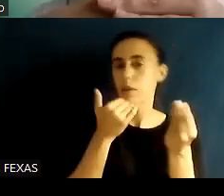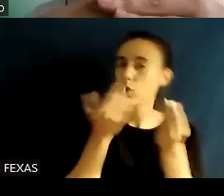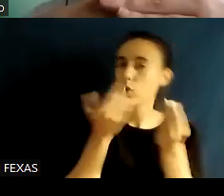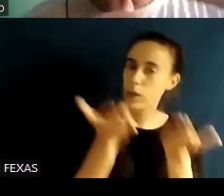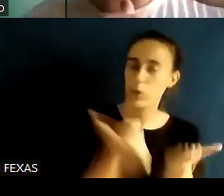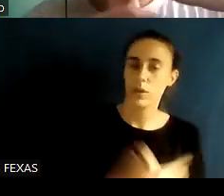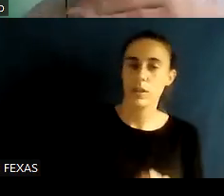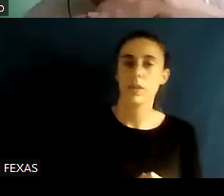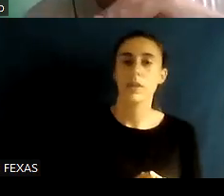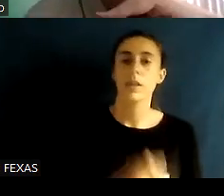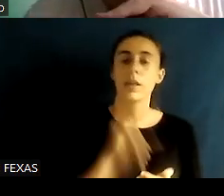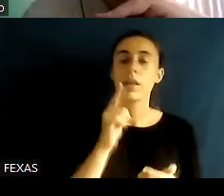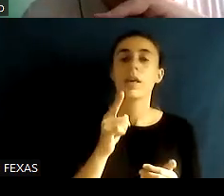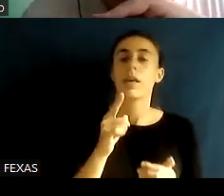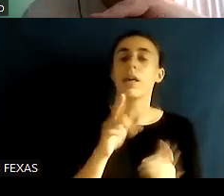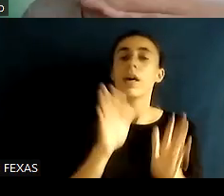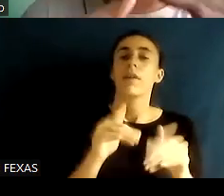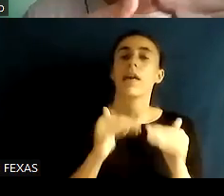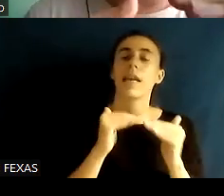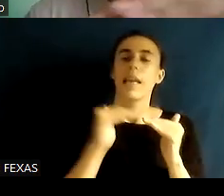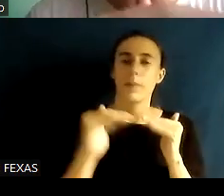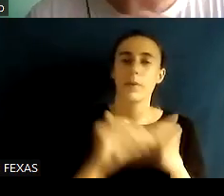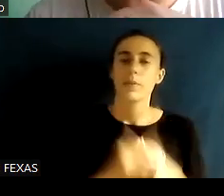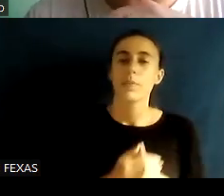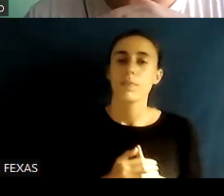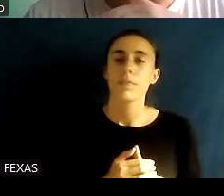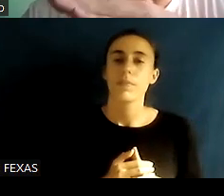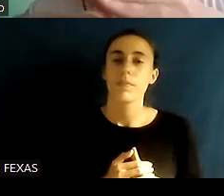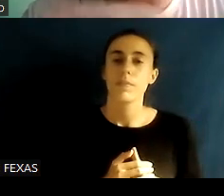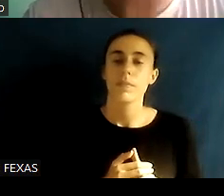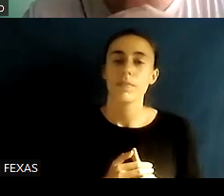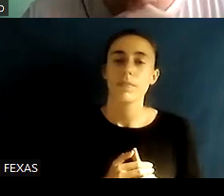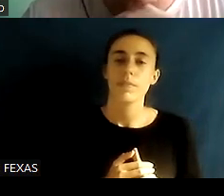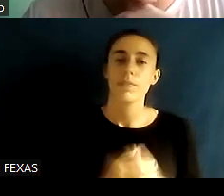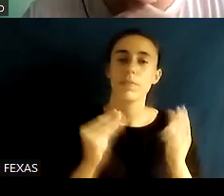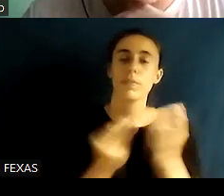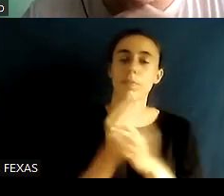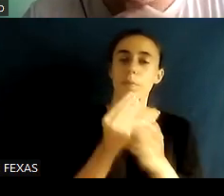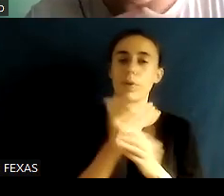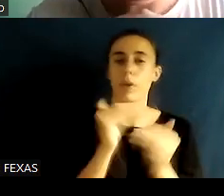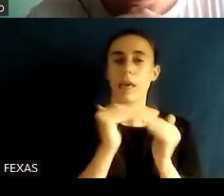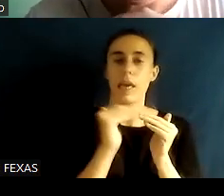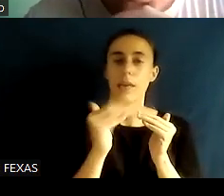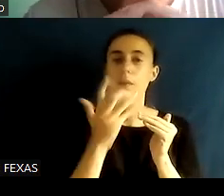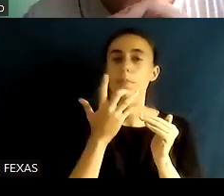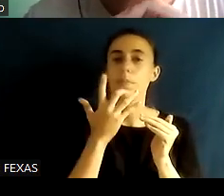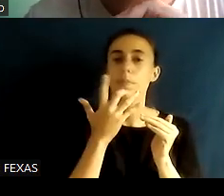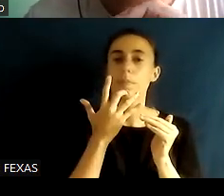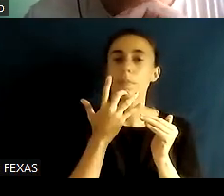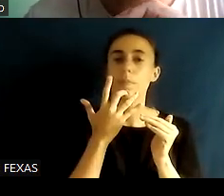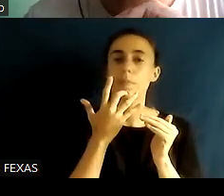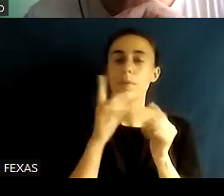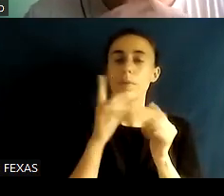entran los equilibrios, los productos bien equilibrados en ese sentido, como puede ser el ProBalance, que